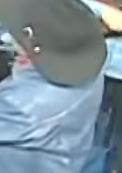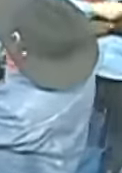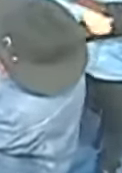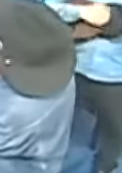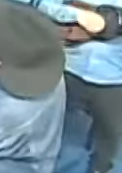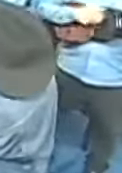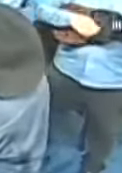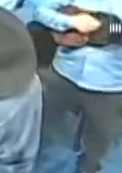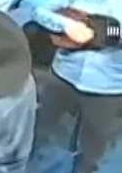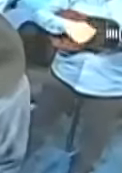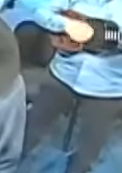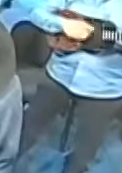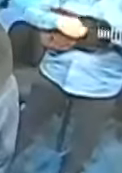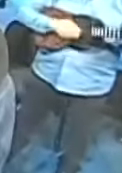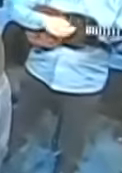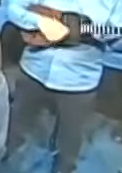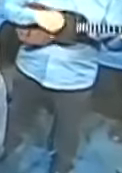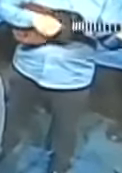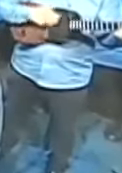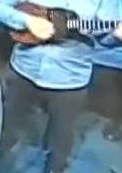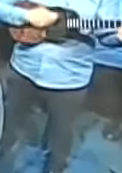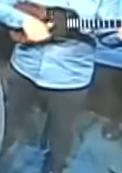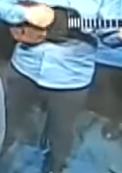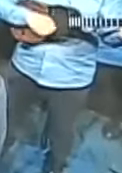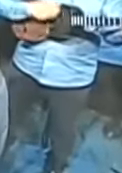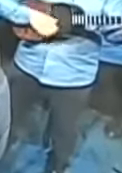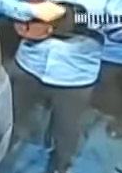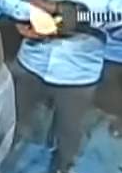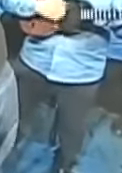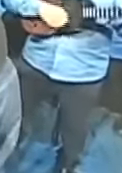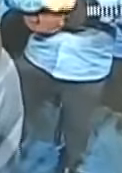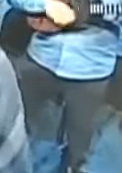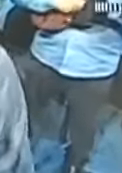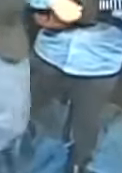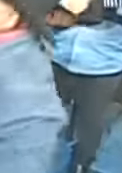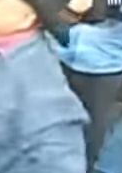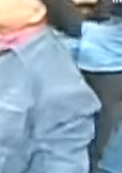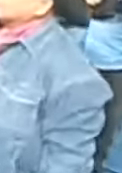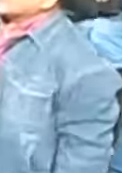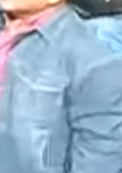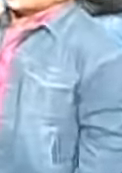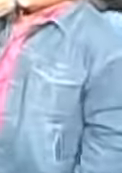Me despido cariñoso, señor Cristóbal Jiménez, el hombre de Mantecal.